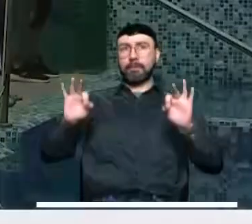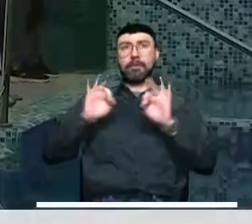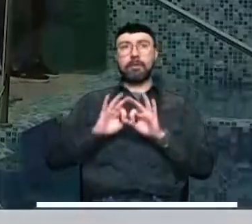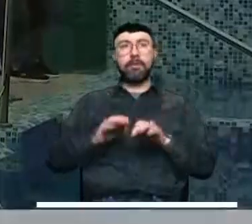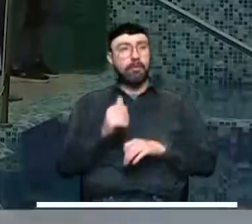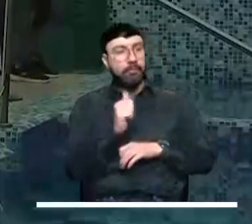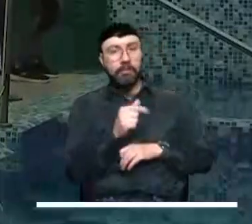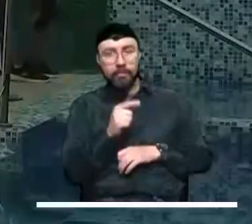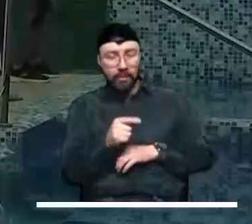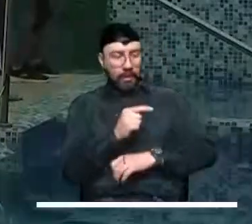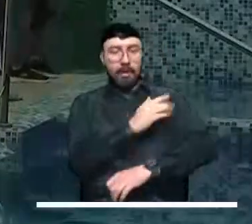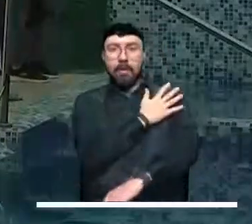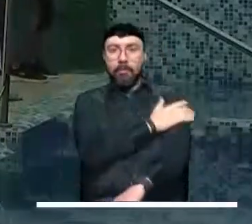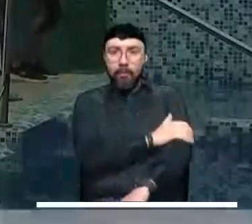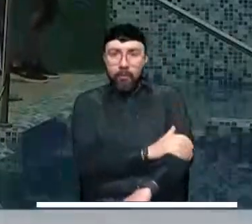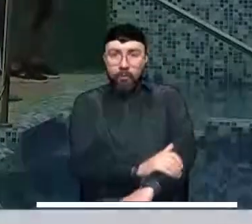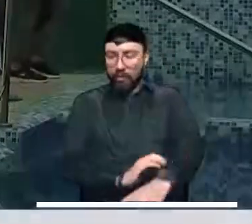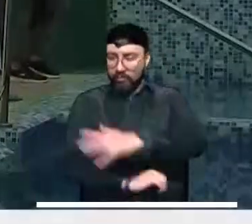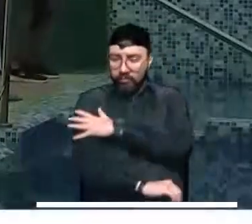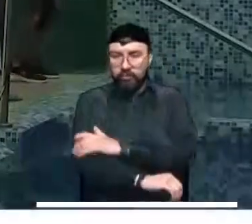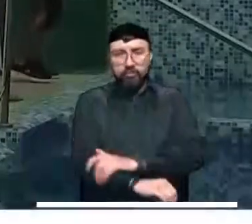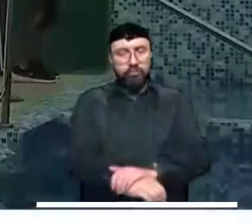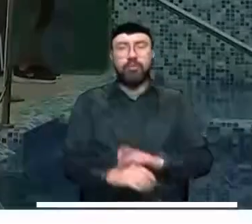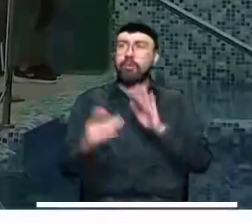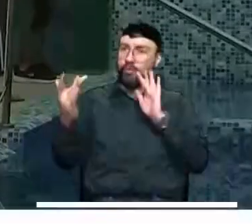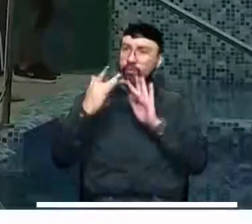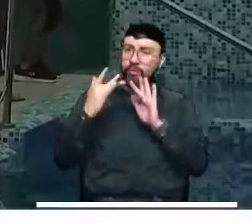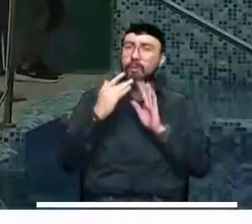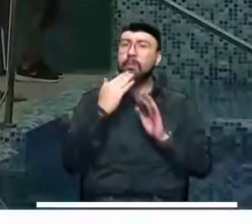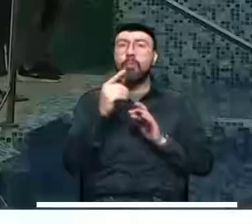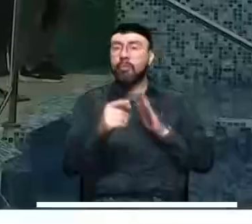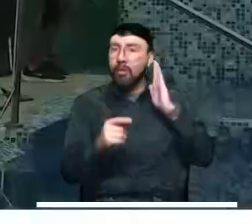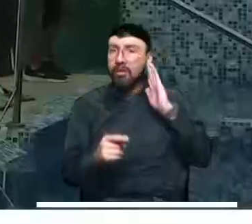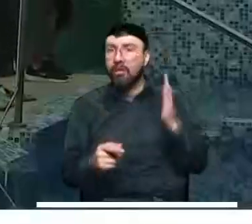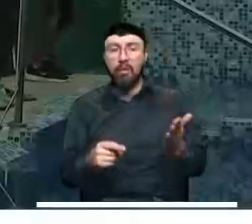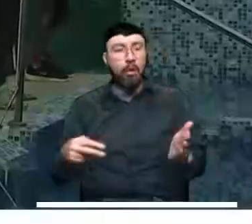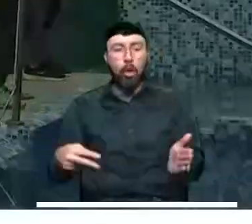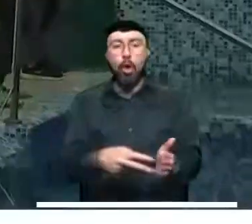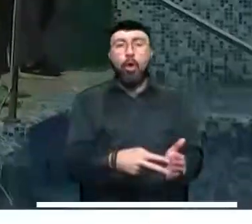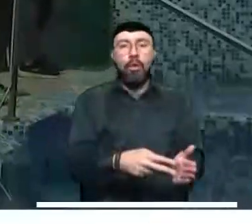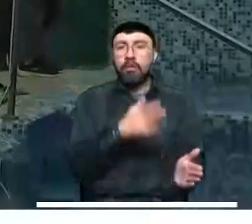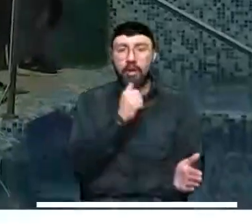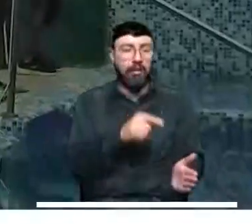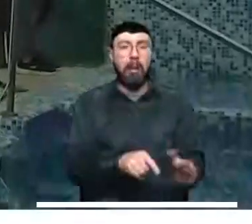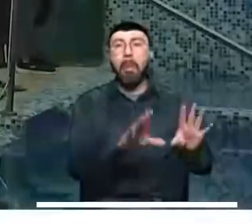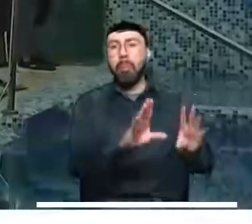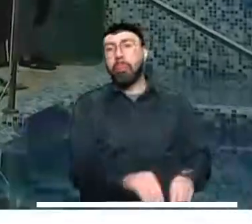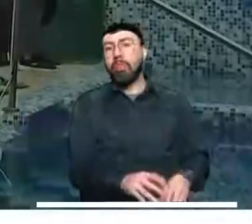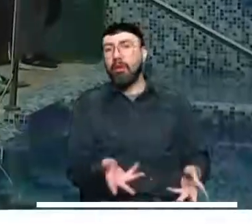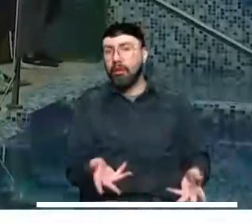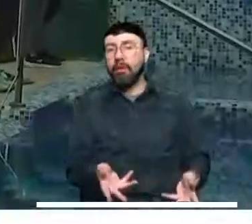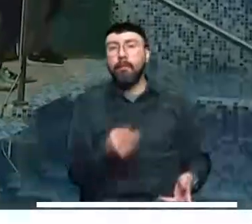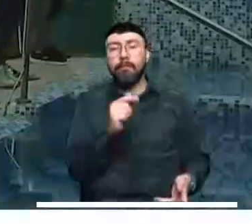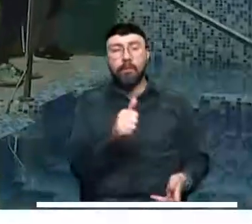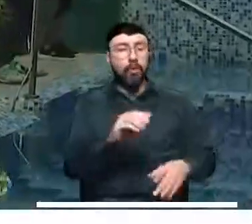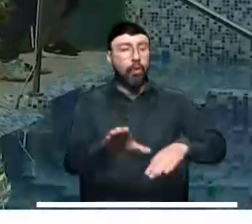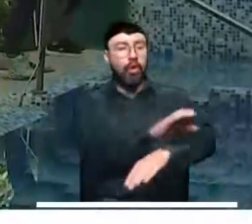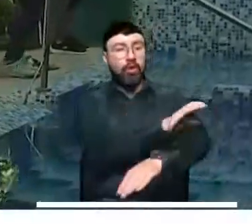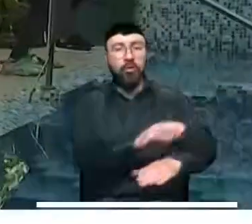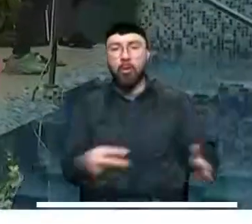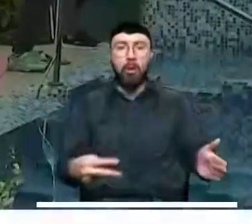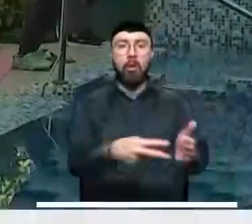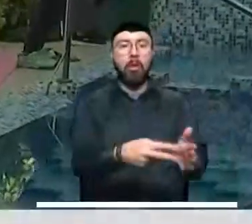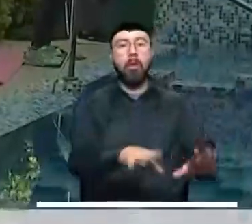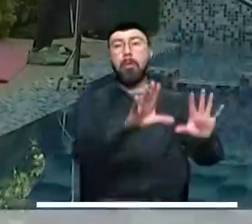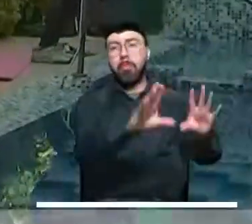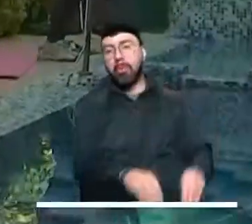ustedes calienten la piel. Si ustedes no conectan el celular, se descarga. Si ustedes no conectan el computador,